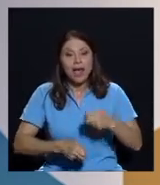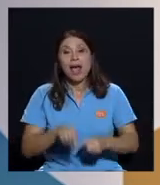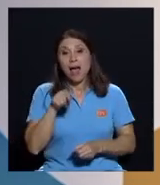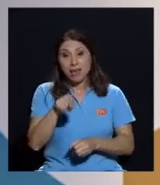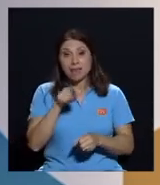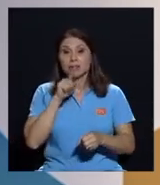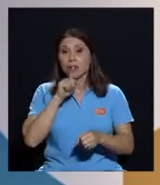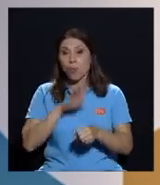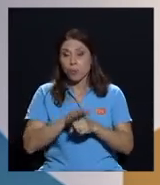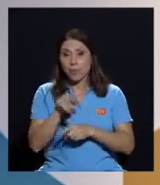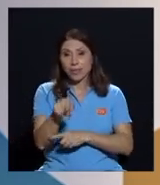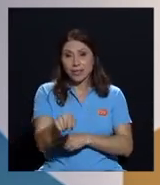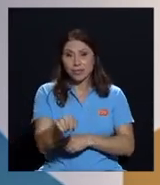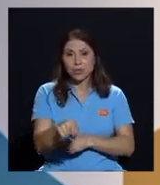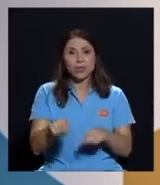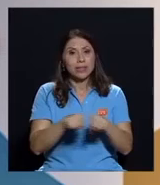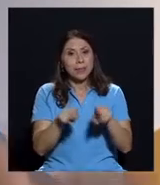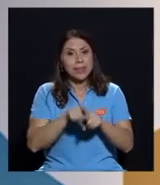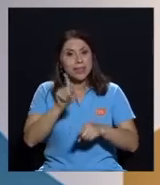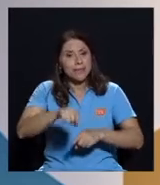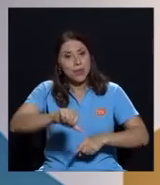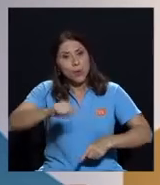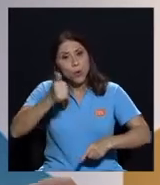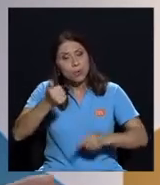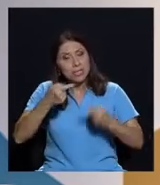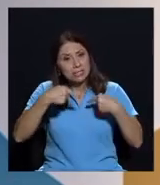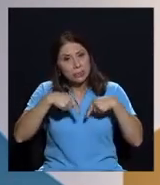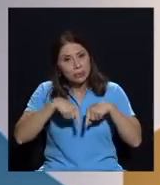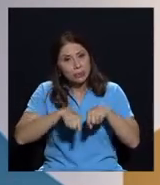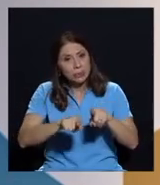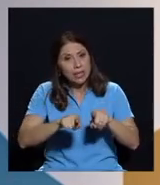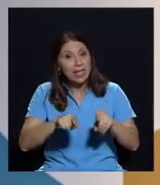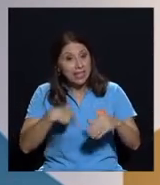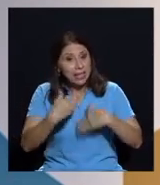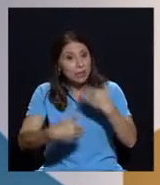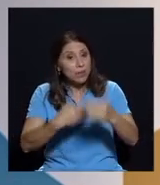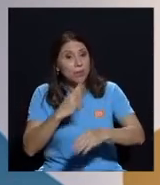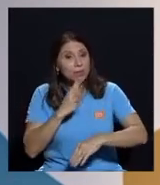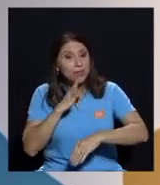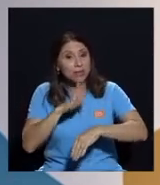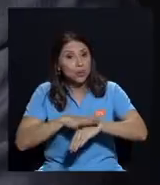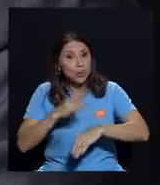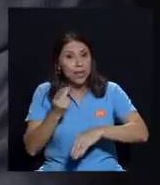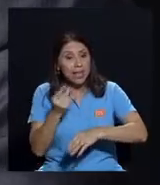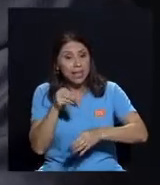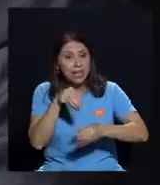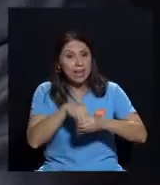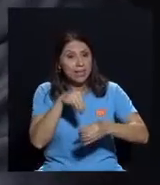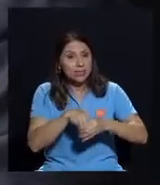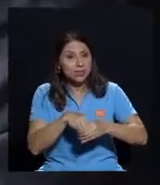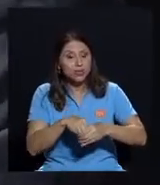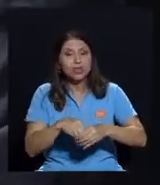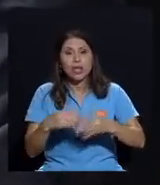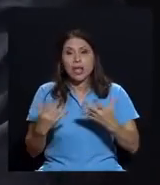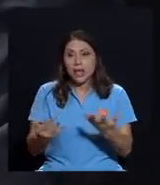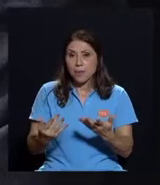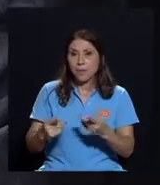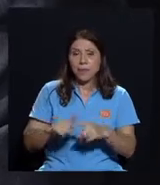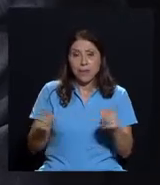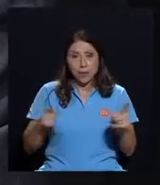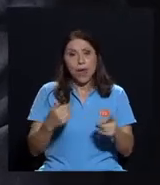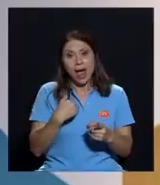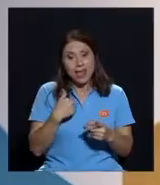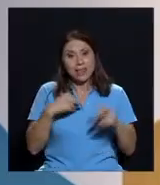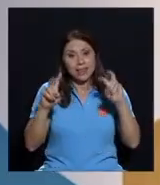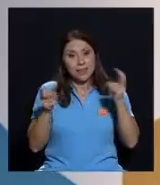eso y hay que llevar otras medidas paralelas de más tuyo que luego hablaremos del tema de los ingresos pero para mí las temas más importantes de materia